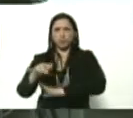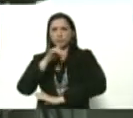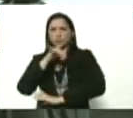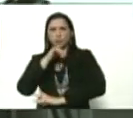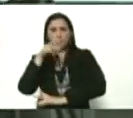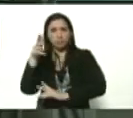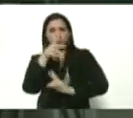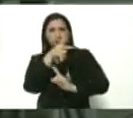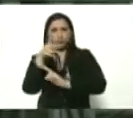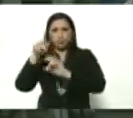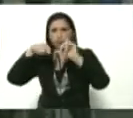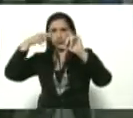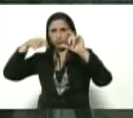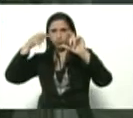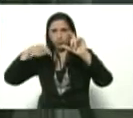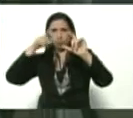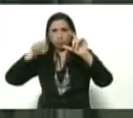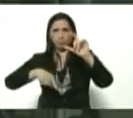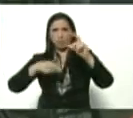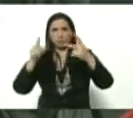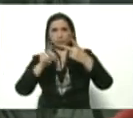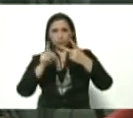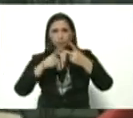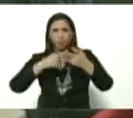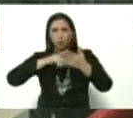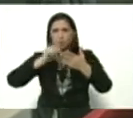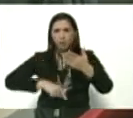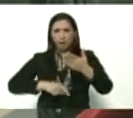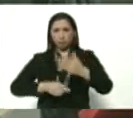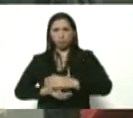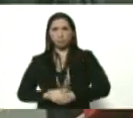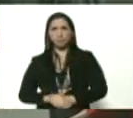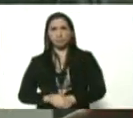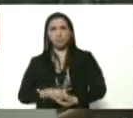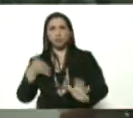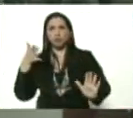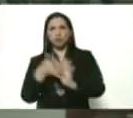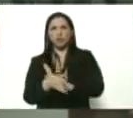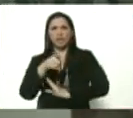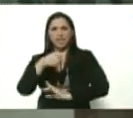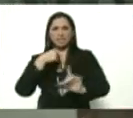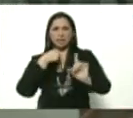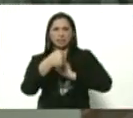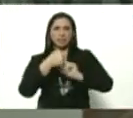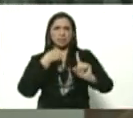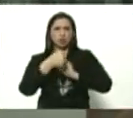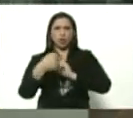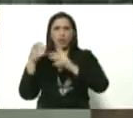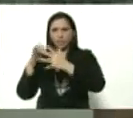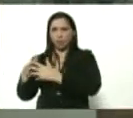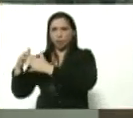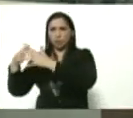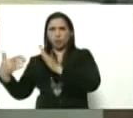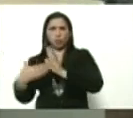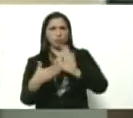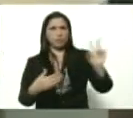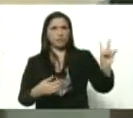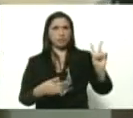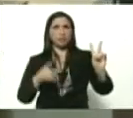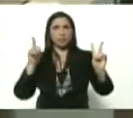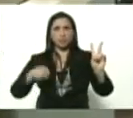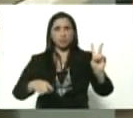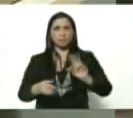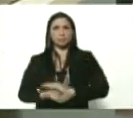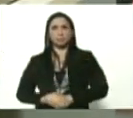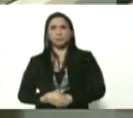videos correspondientes, con los contratos correspondientes sobre esta agresión de los Estados Unidos y el gobierno de Donald